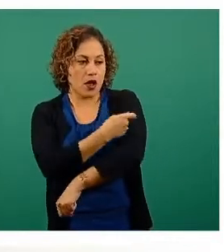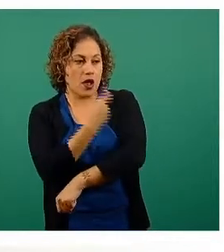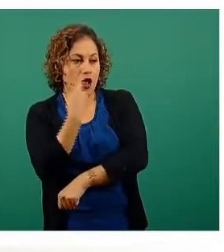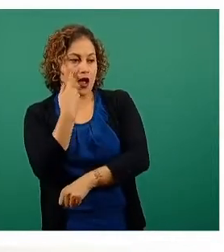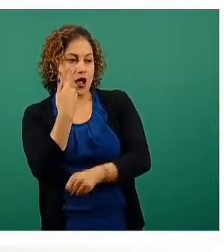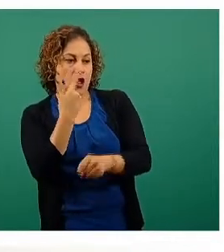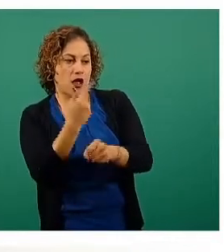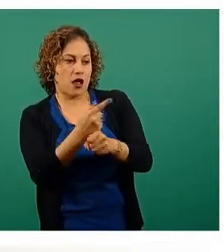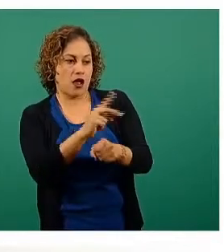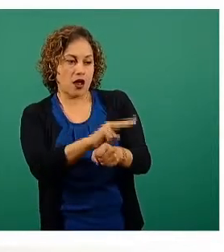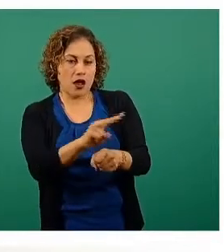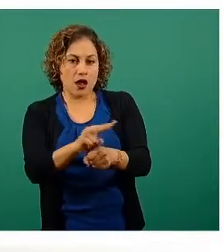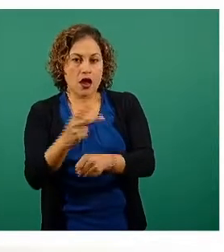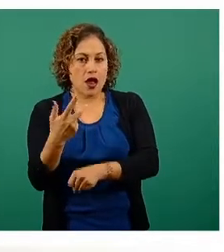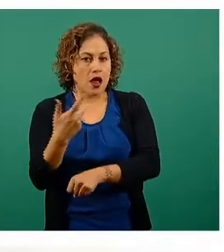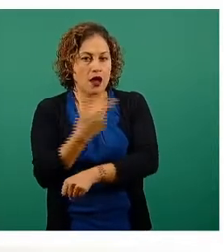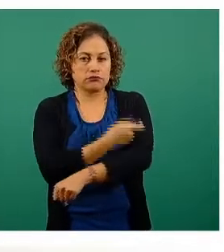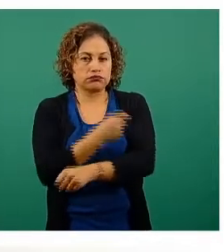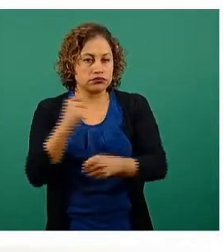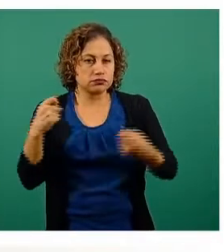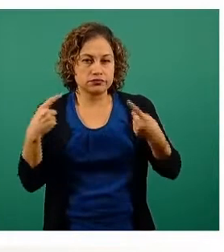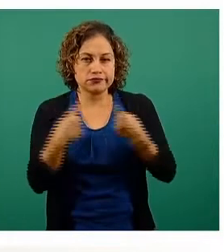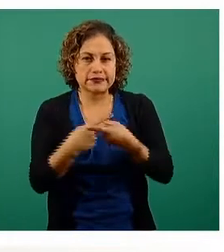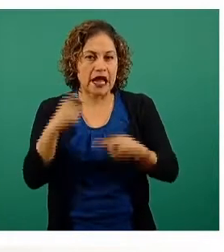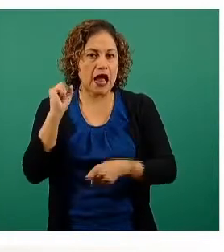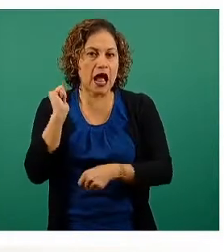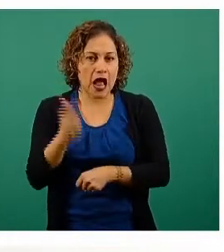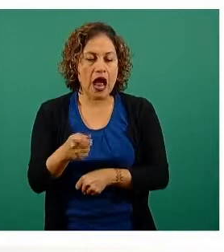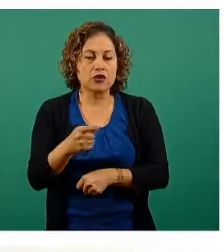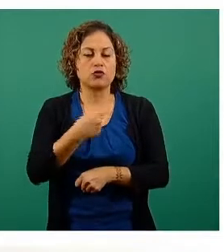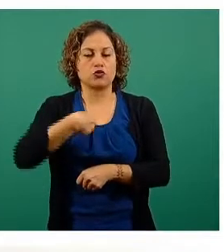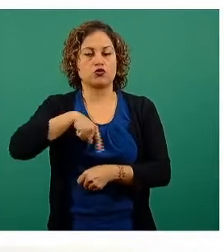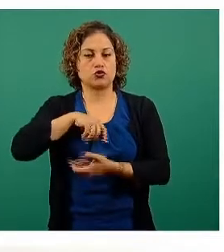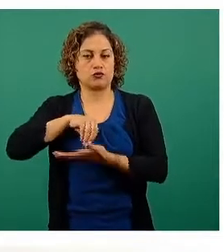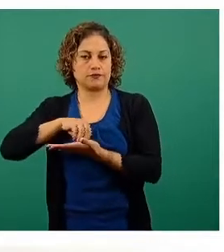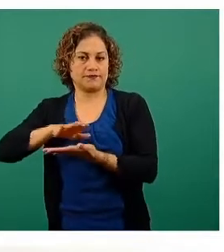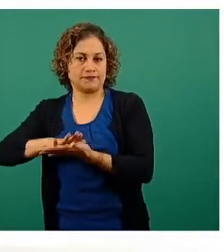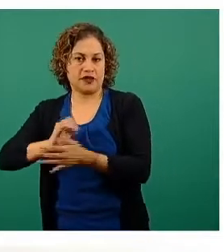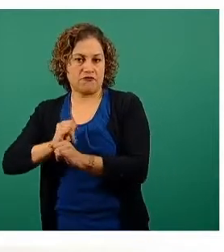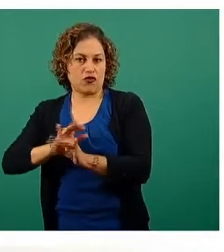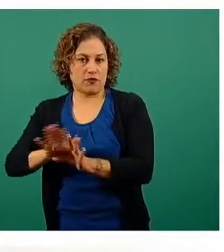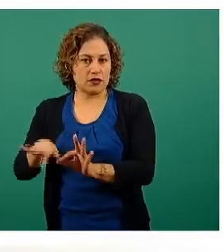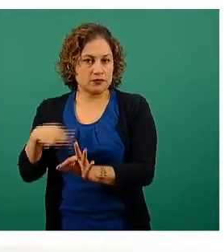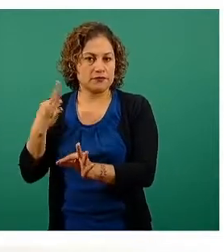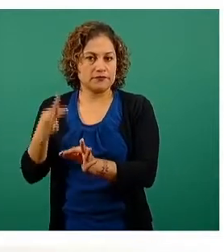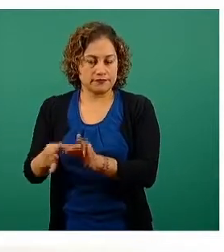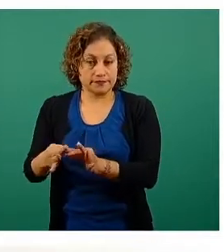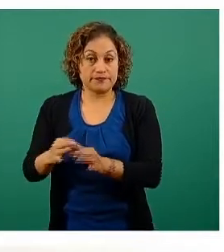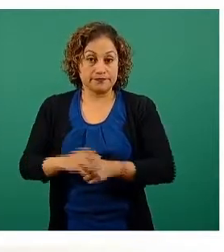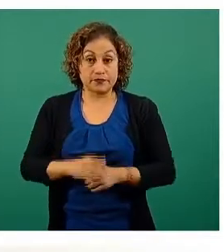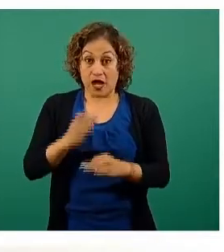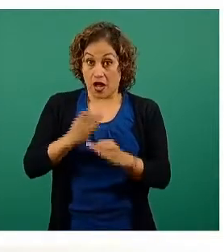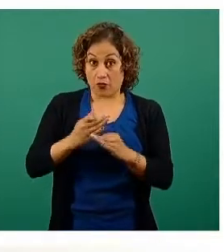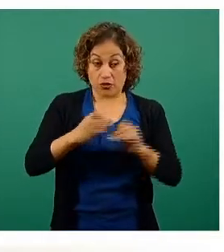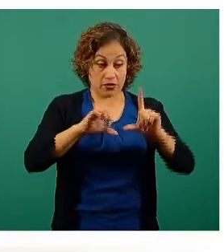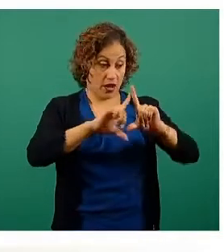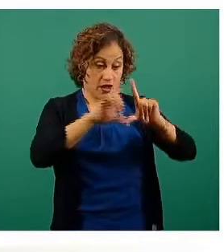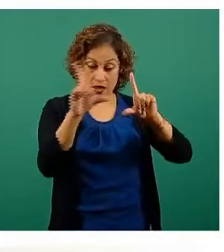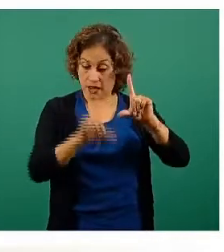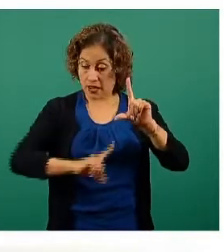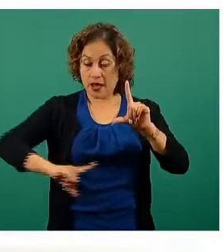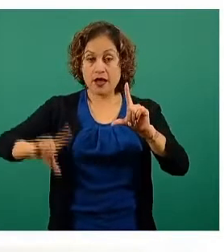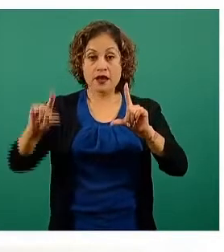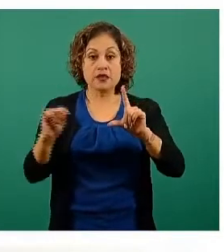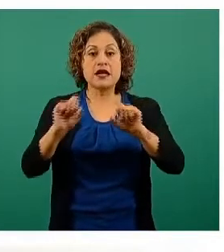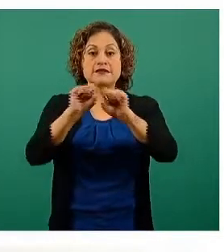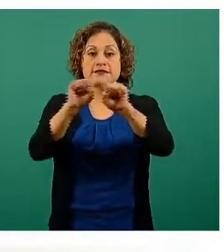vacunación en un momento dado. Y actualmente en este sistema que tenemos montado a nivel nacional, ¿qué quiere decir